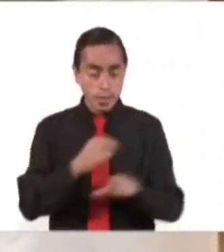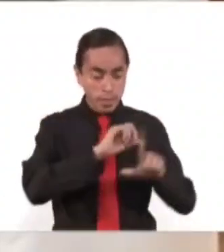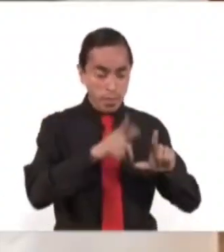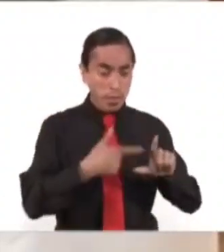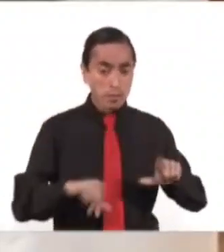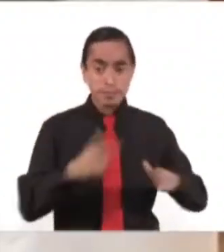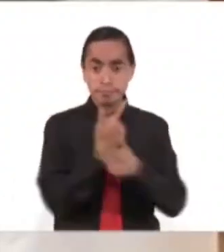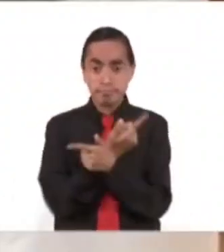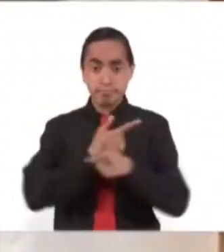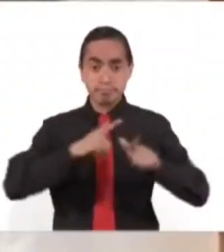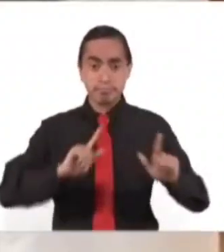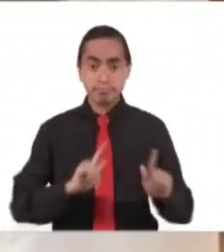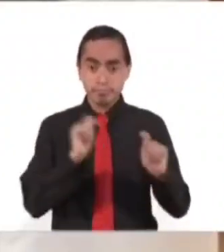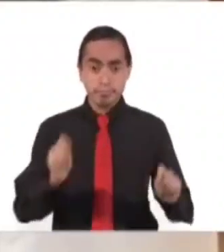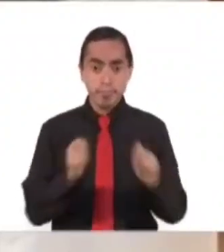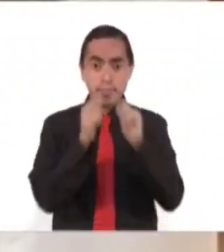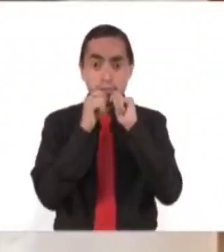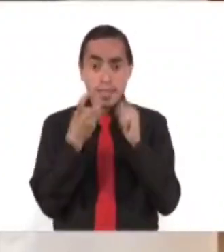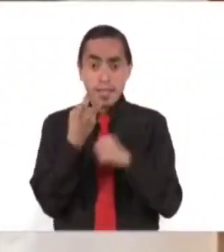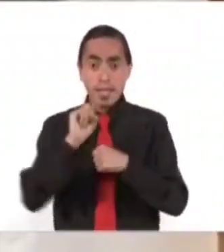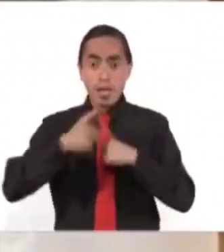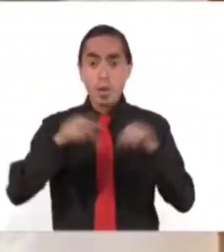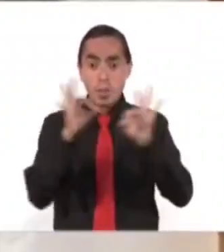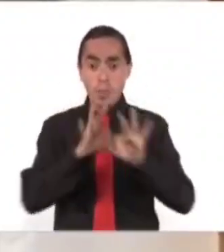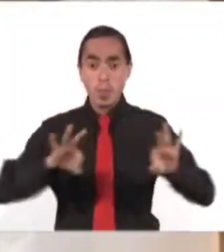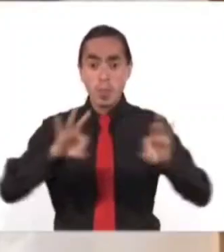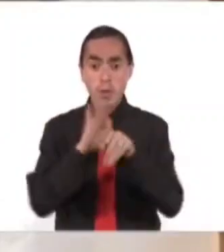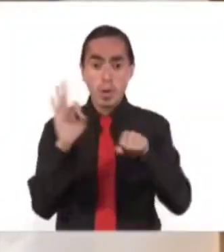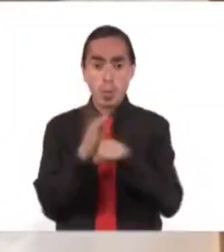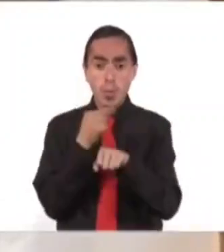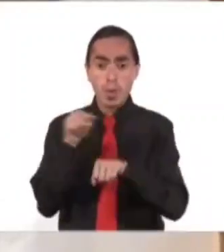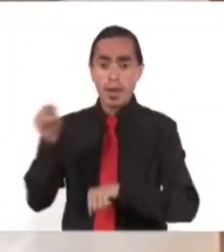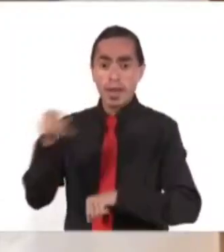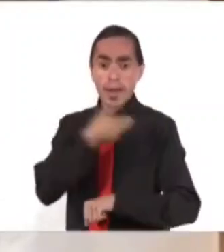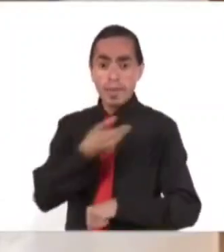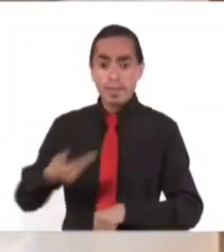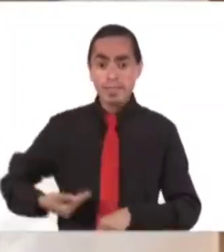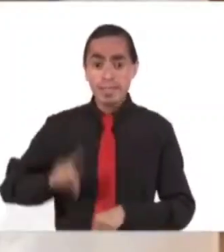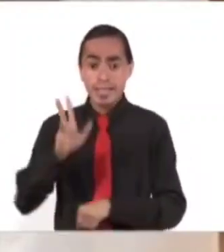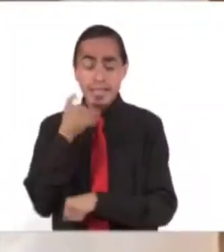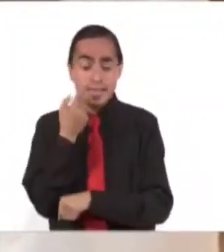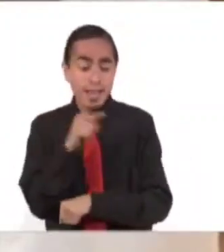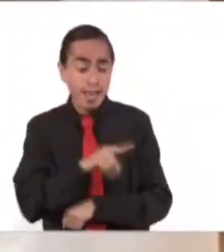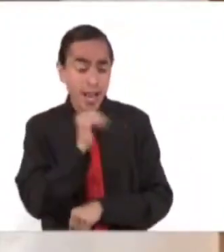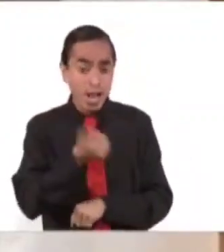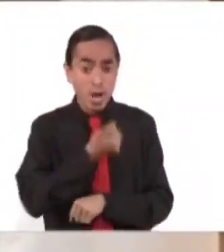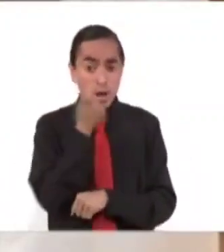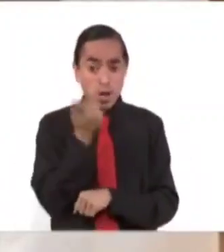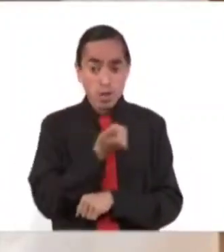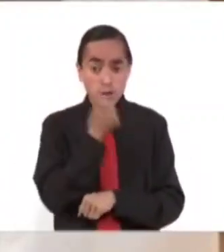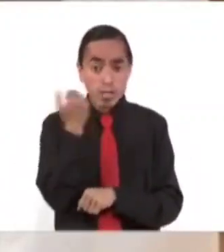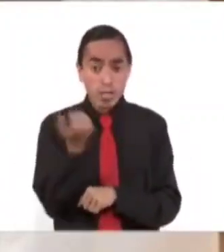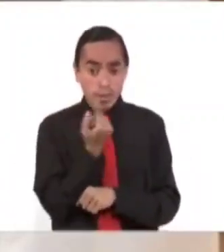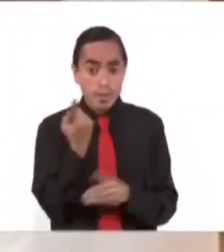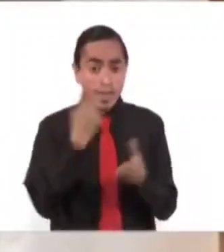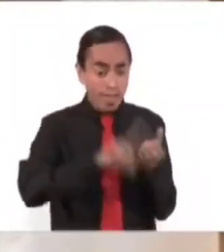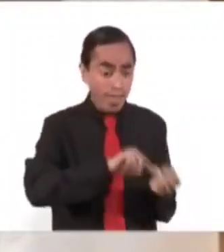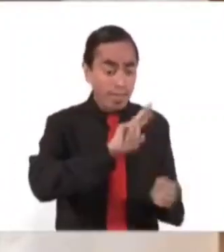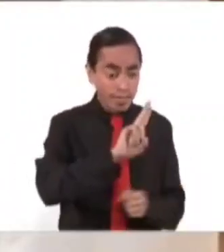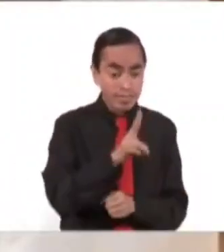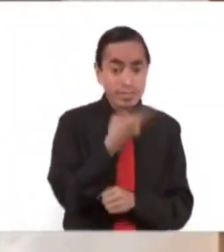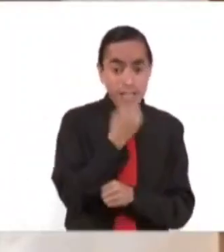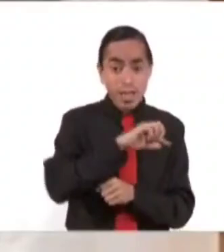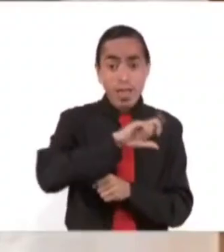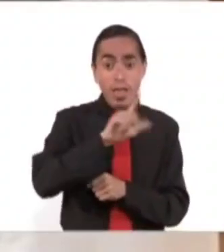es fundamental, porque el presidente quiere que esas personas se formen y regresen a sus estados, donde